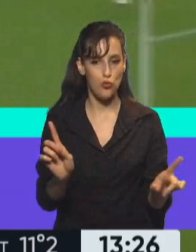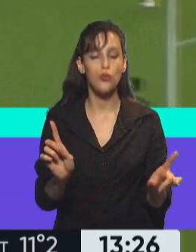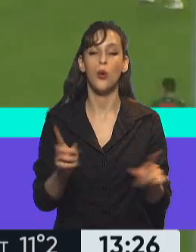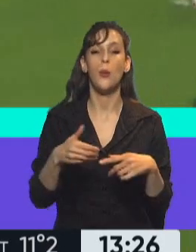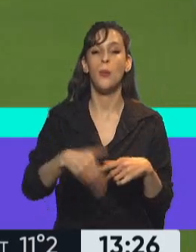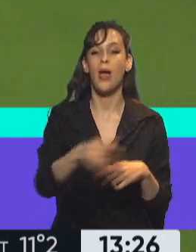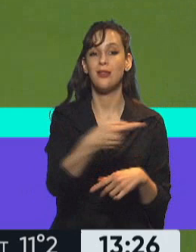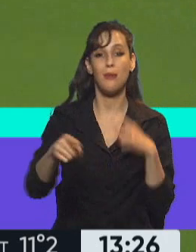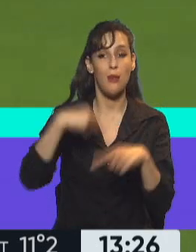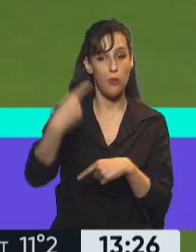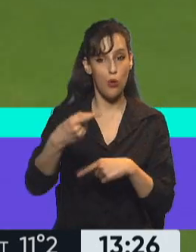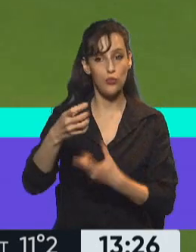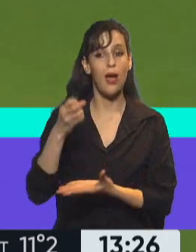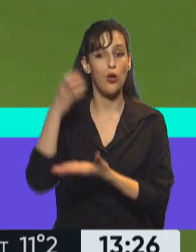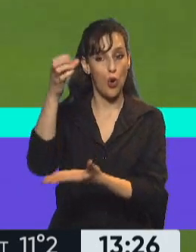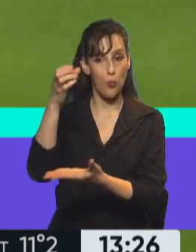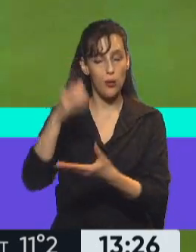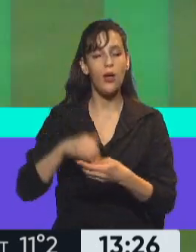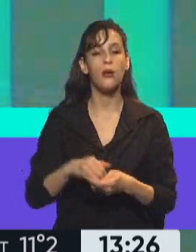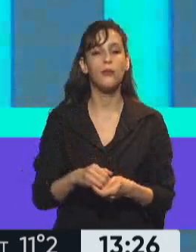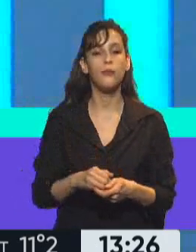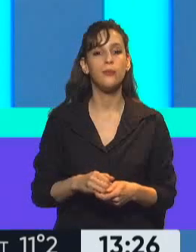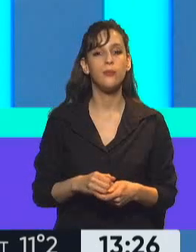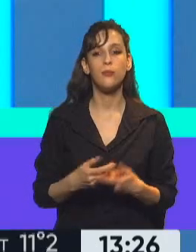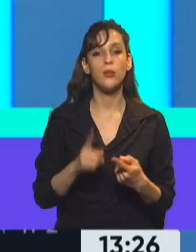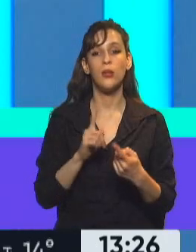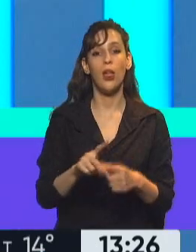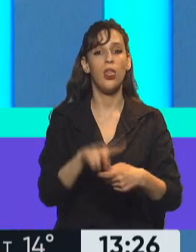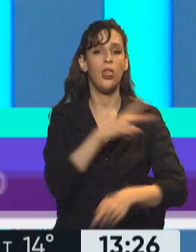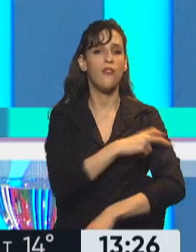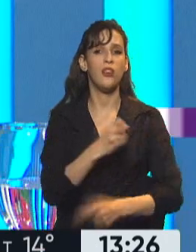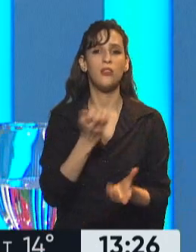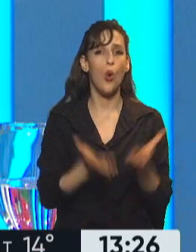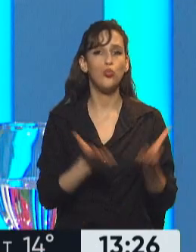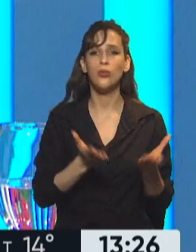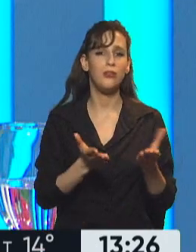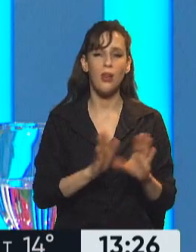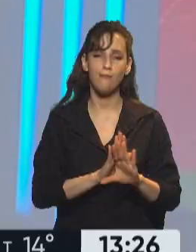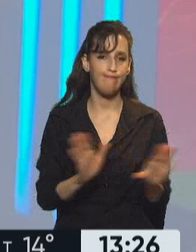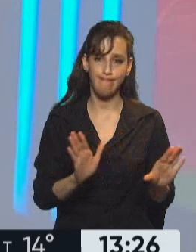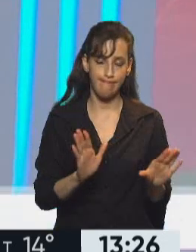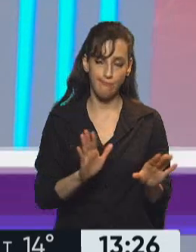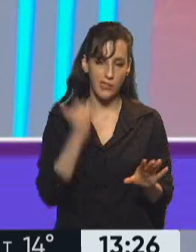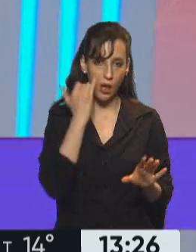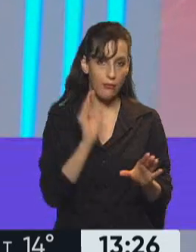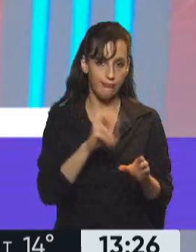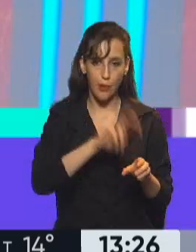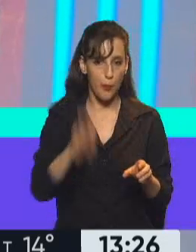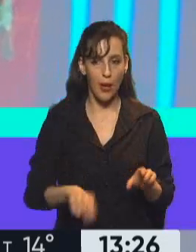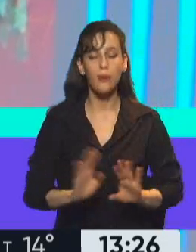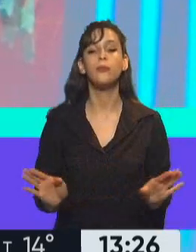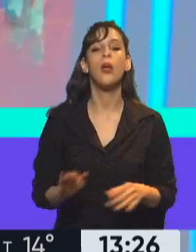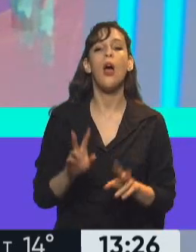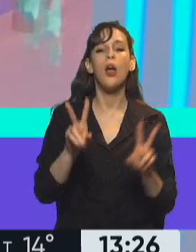que viene y en una noche le sacaron el goleador estrella a Defensa y Justicia. ¿Hablamos de la Eurocopa? Vamos a hablar de la Eurocopa, una Eurocopa